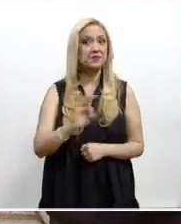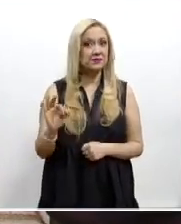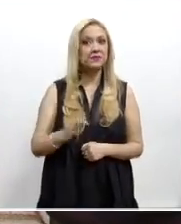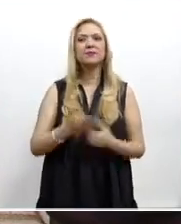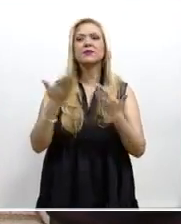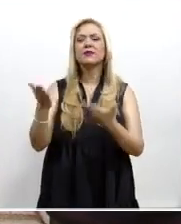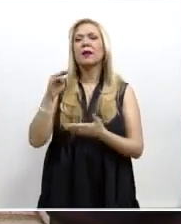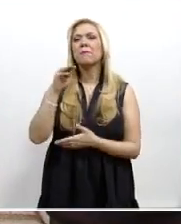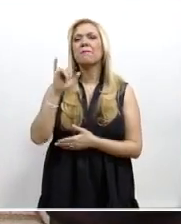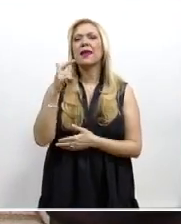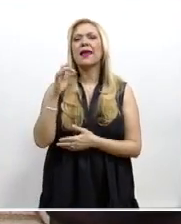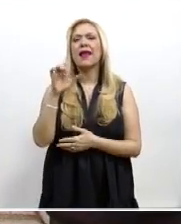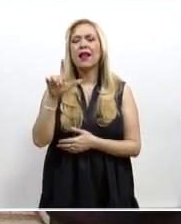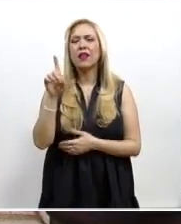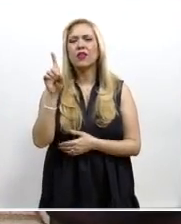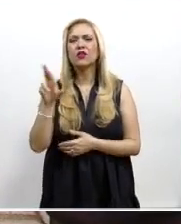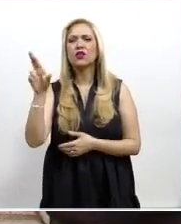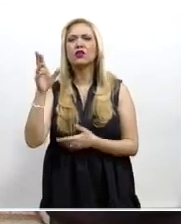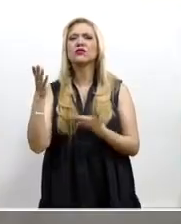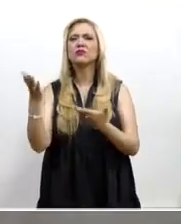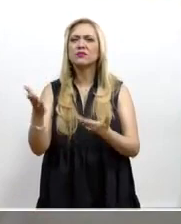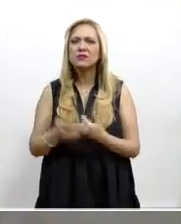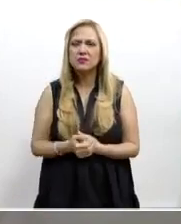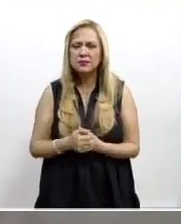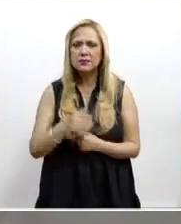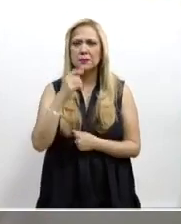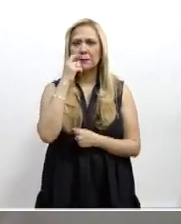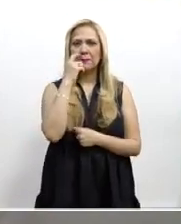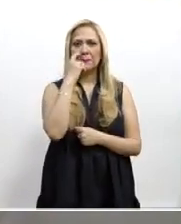Miguel Lorente, doctor, tus conclusiones.